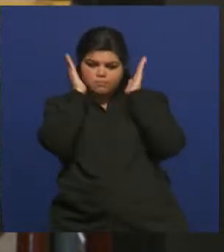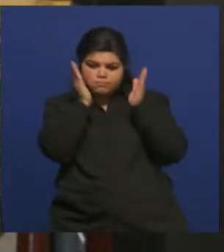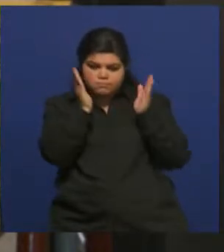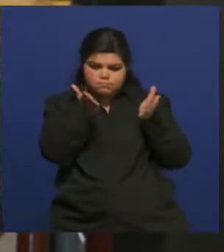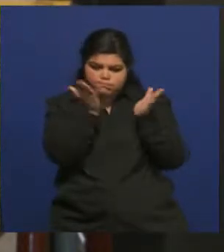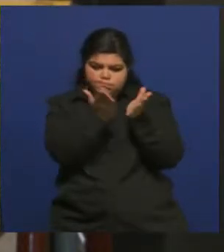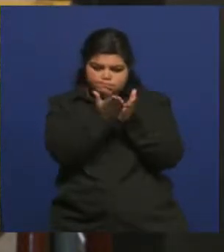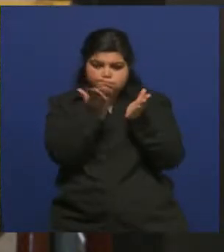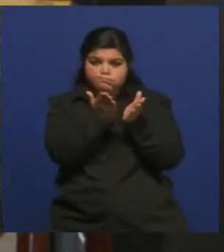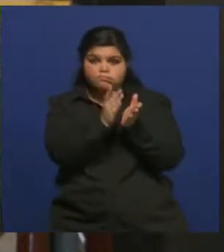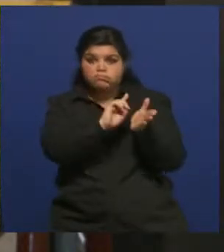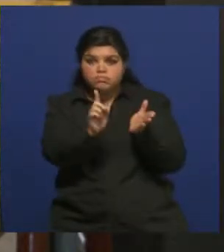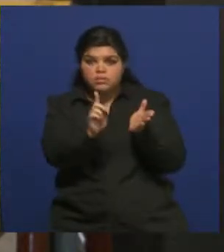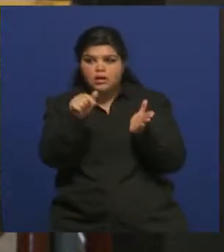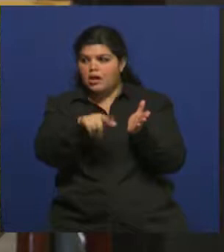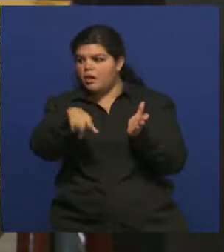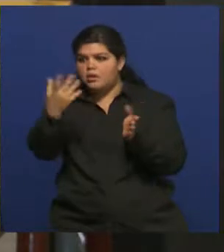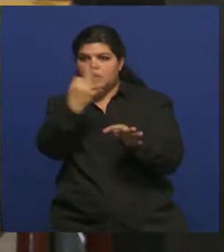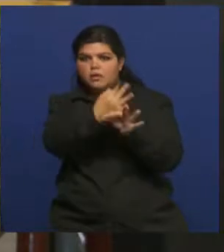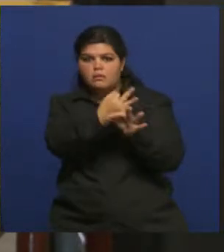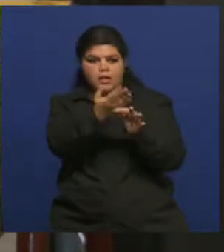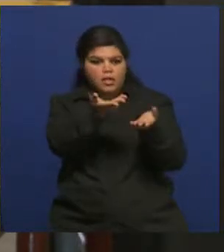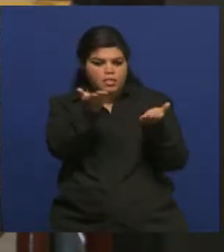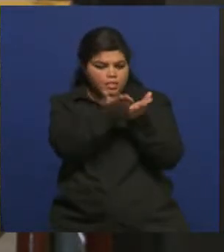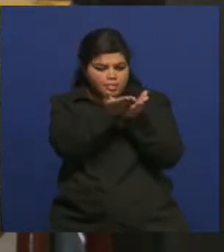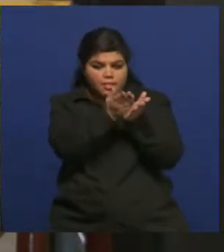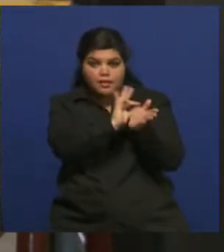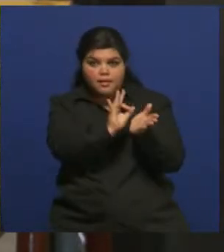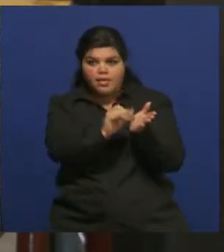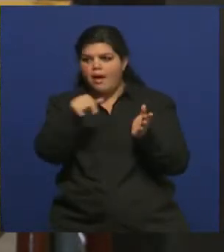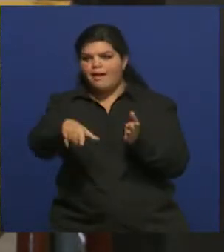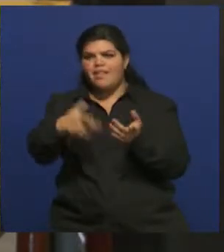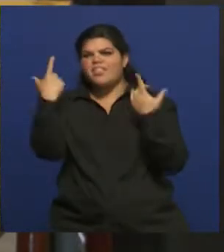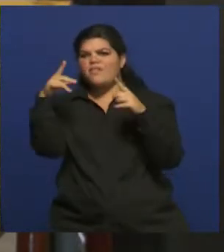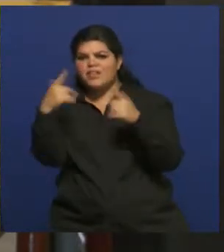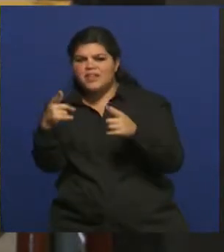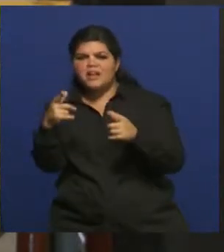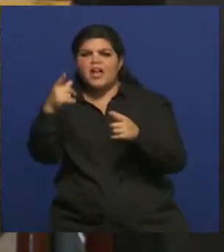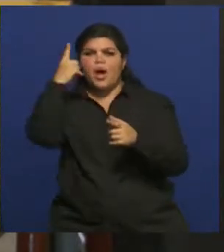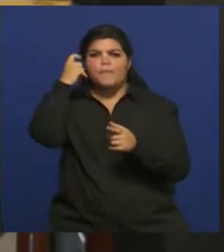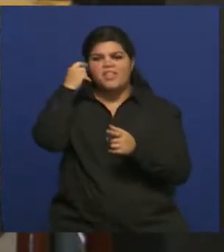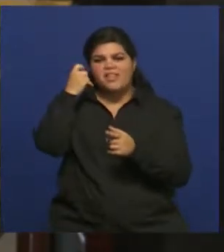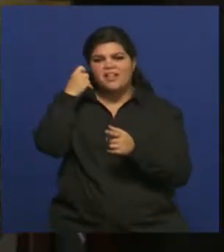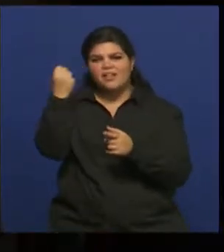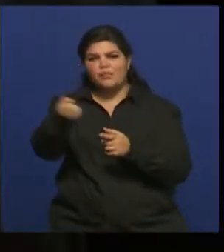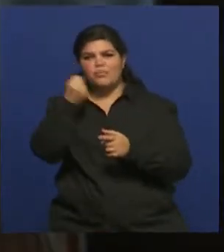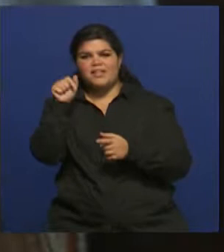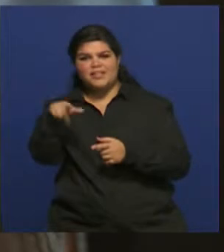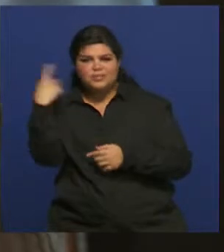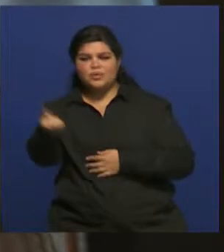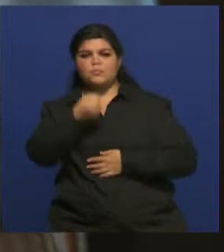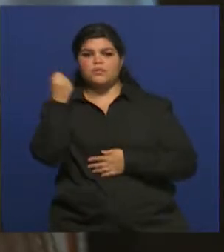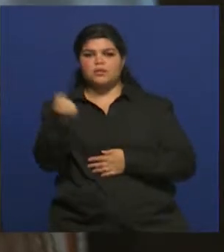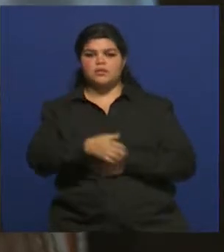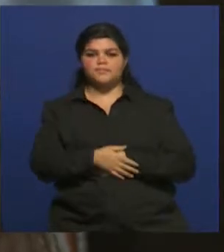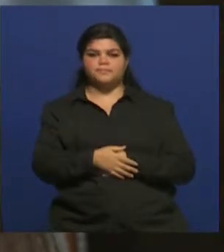estudio, como que no te dan mucho. A cambio acá te divertí, la pasé bien y aprendí también, que eso es lo importante. Hay